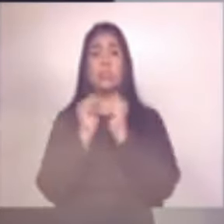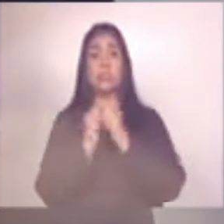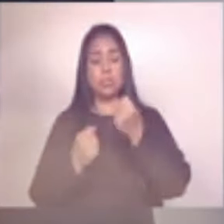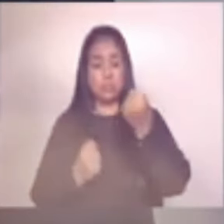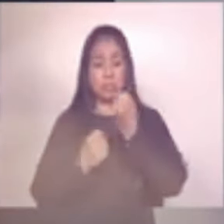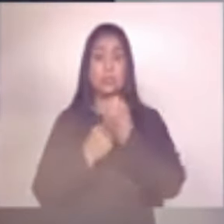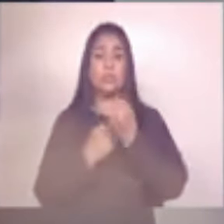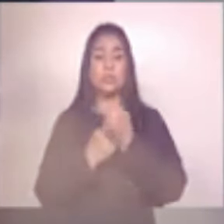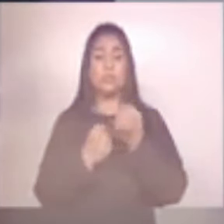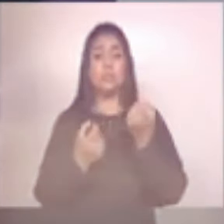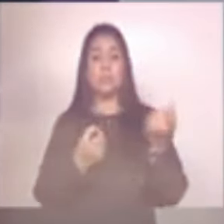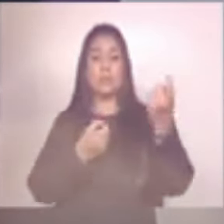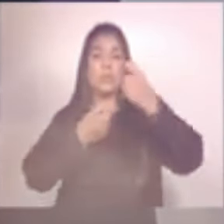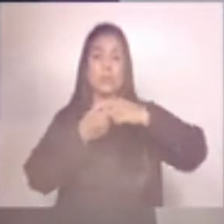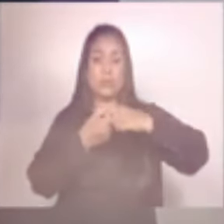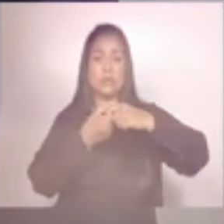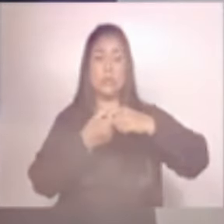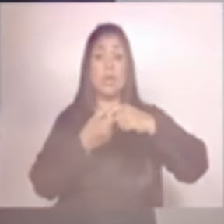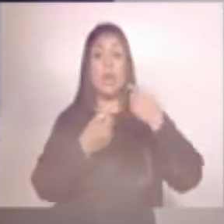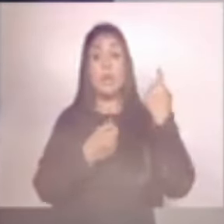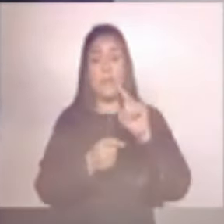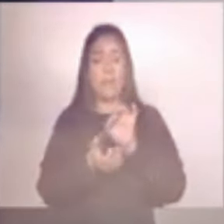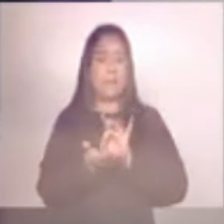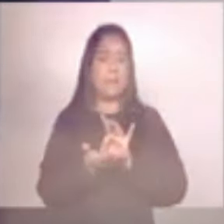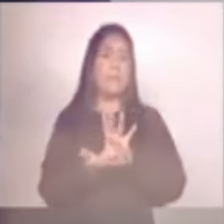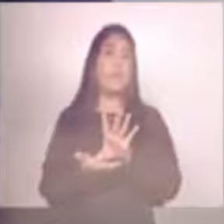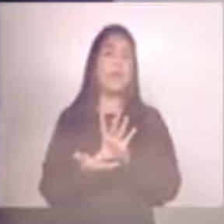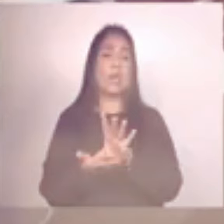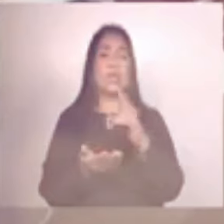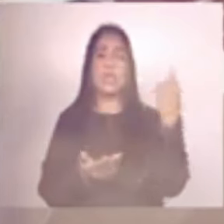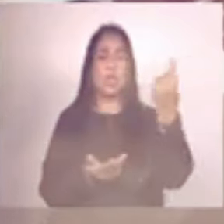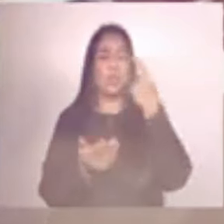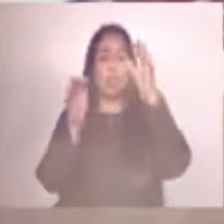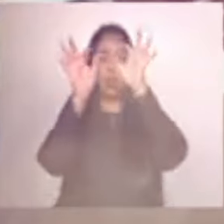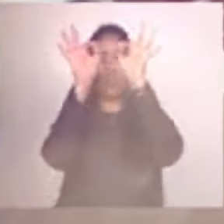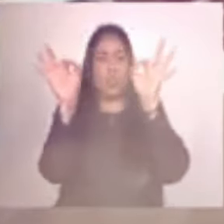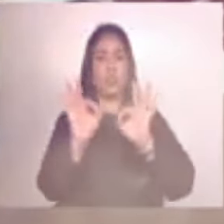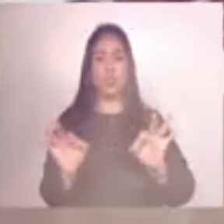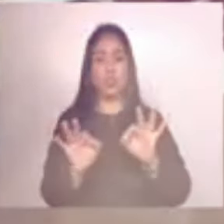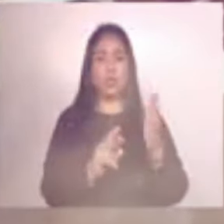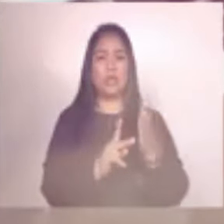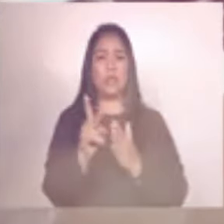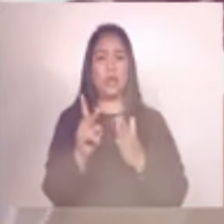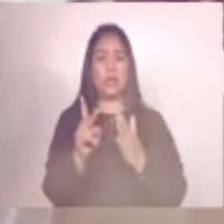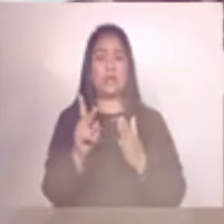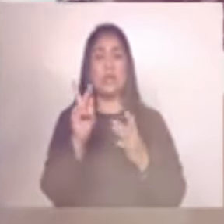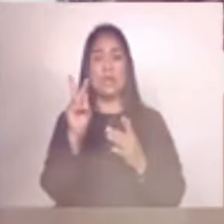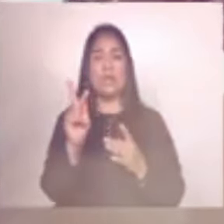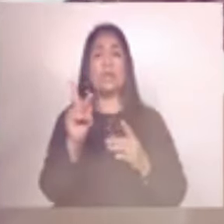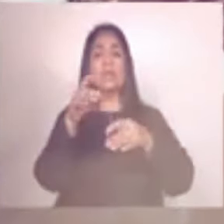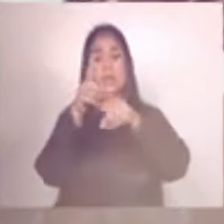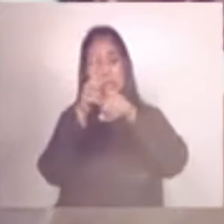contribuyan participativamente a la erradicación de todas las formas de violencia y